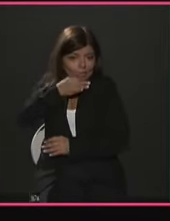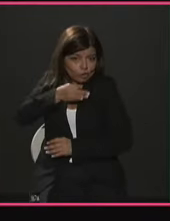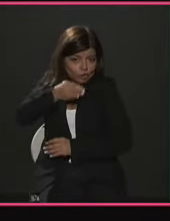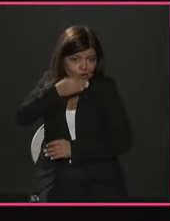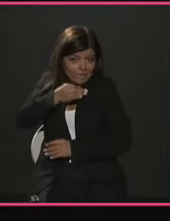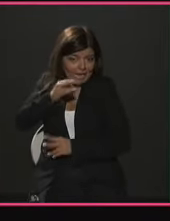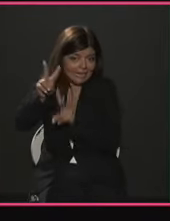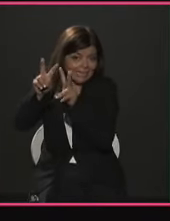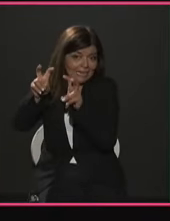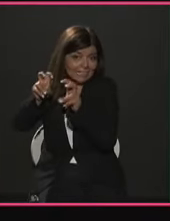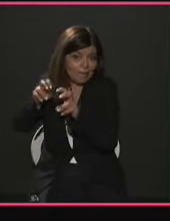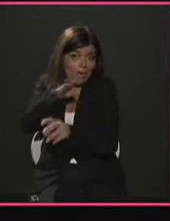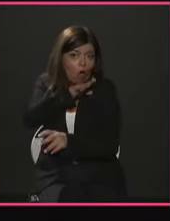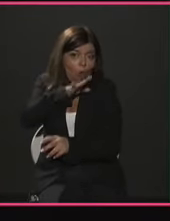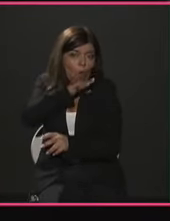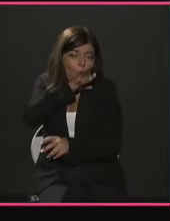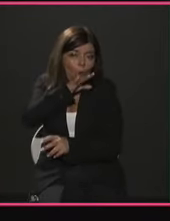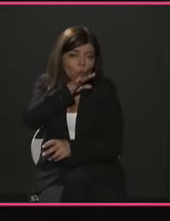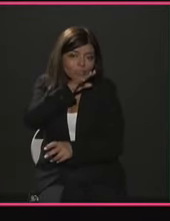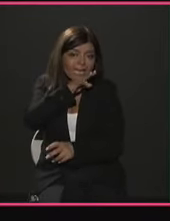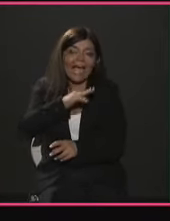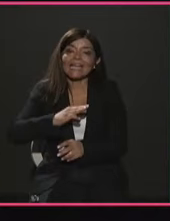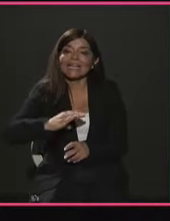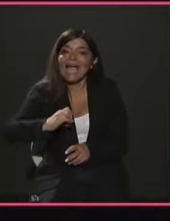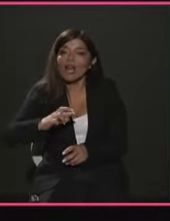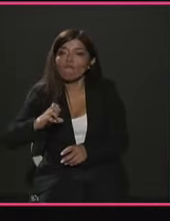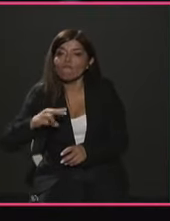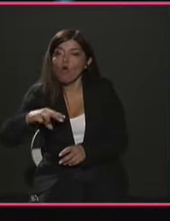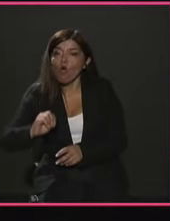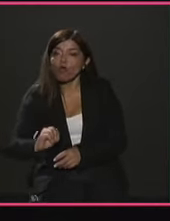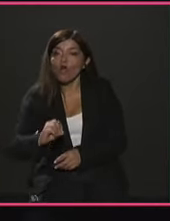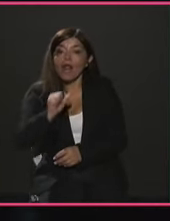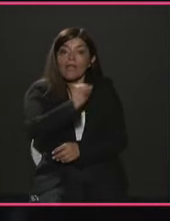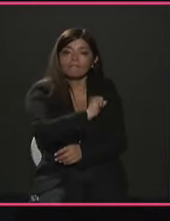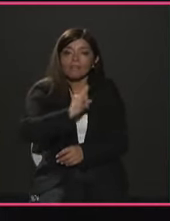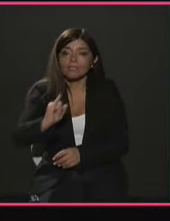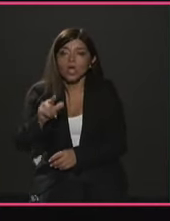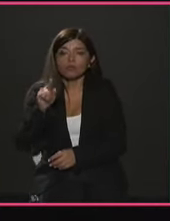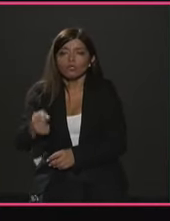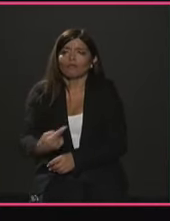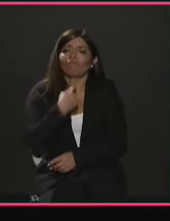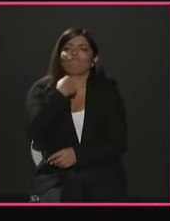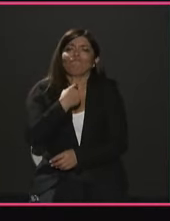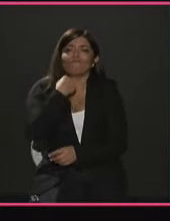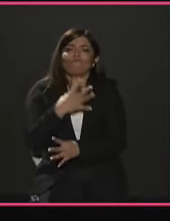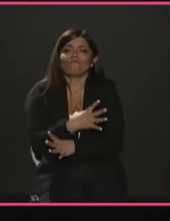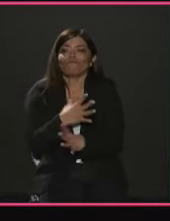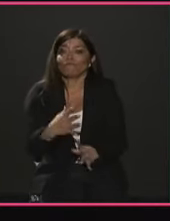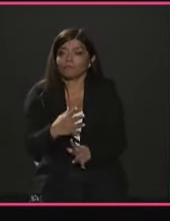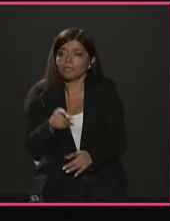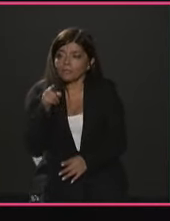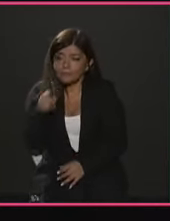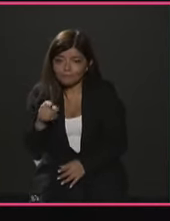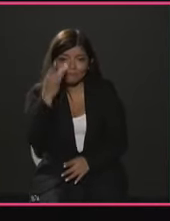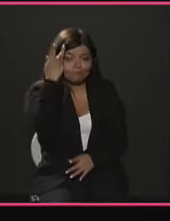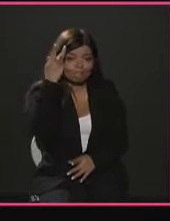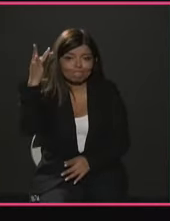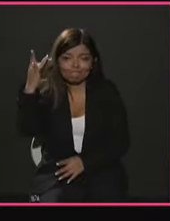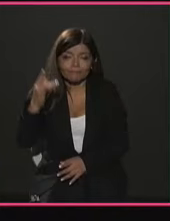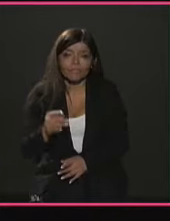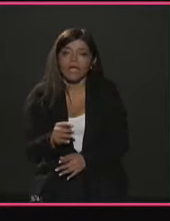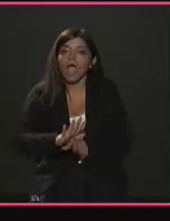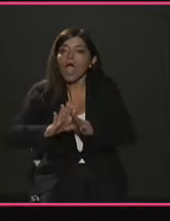emisión de carbono y sin embargo se enfoca en un Depredador de la superinteligencia de